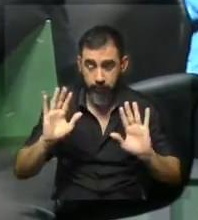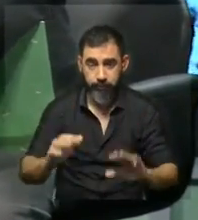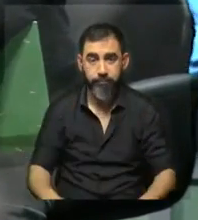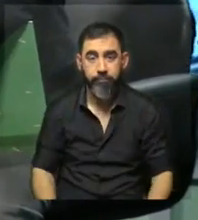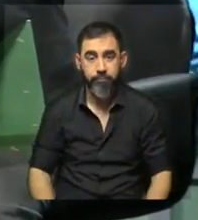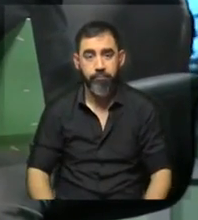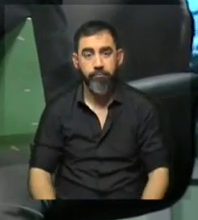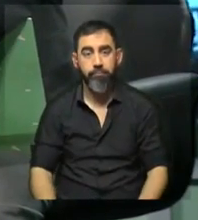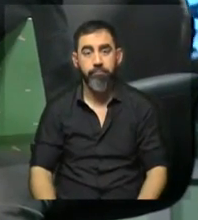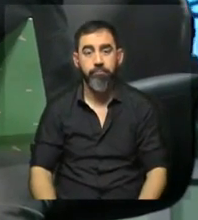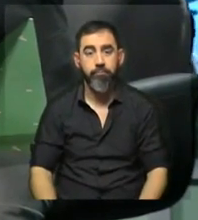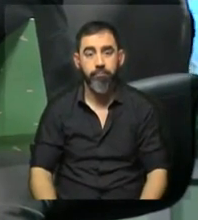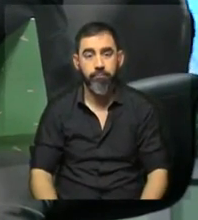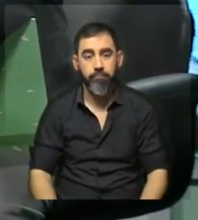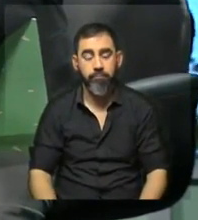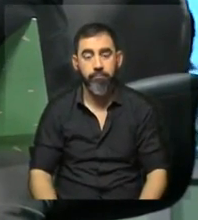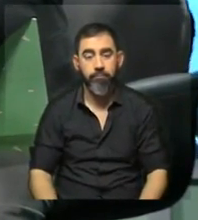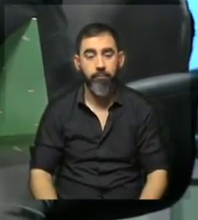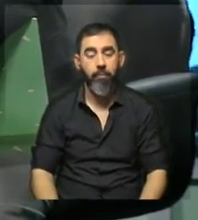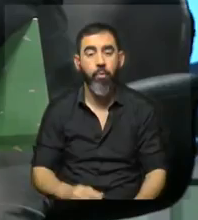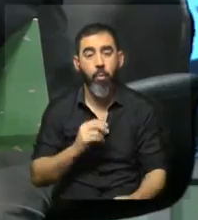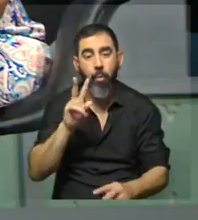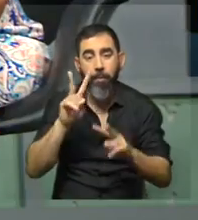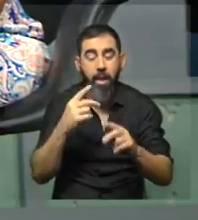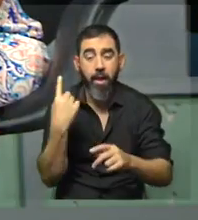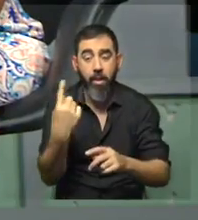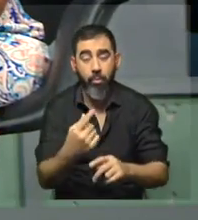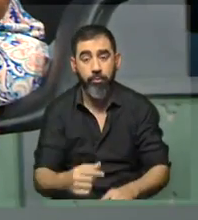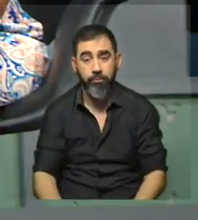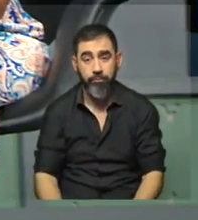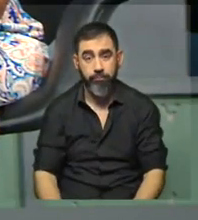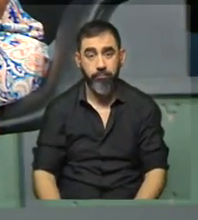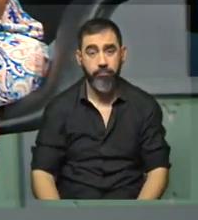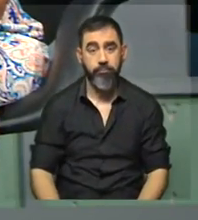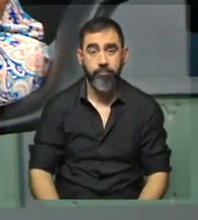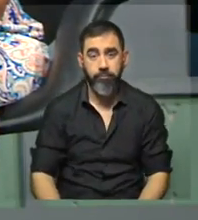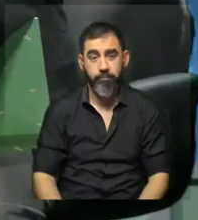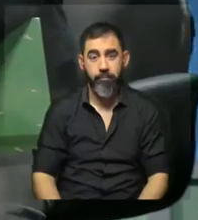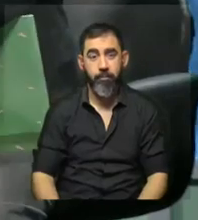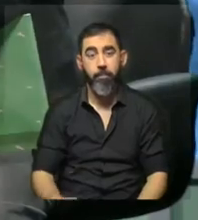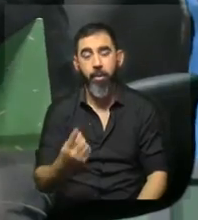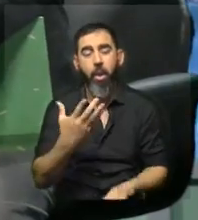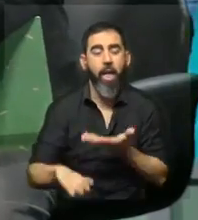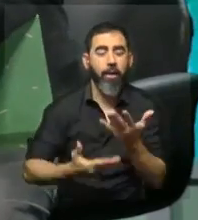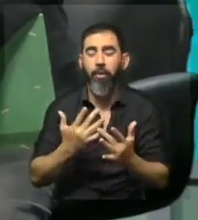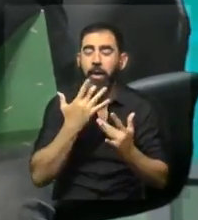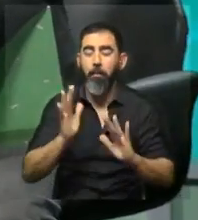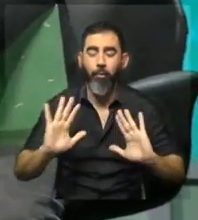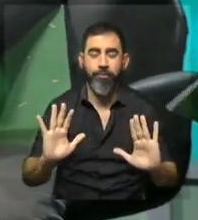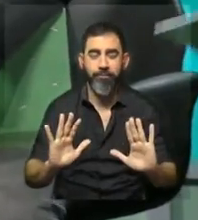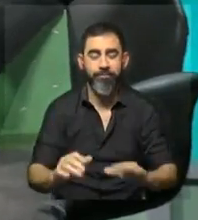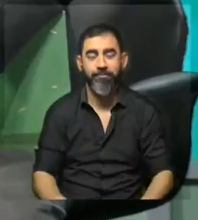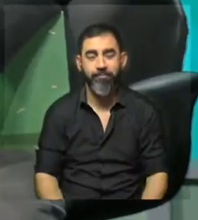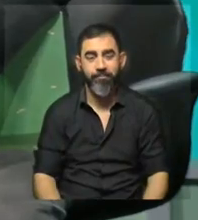digo, eso son desde qué punto de vista uno... Totalmente, pero la canción está buenísima. Y todos los puntos de vista